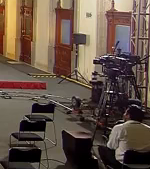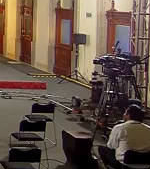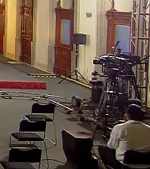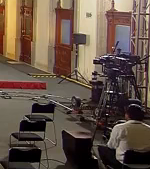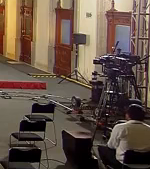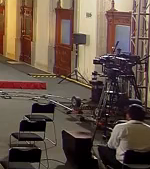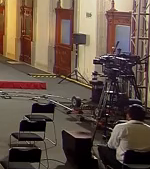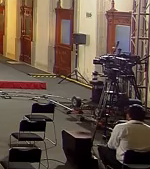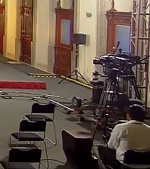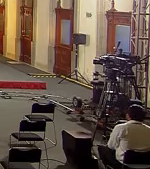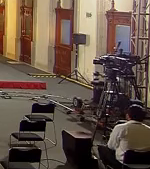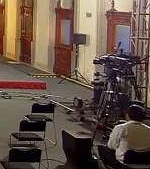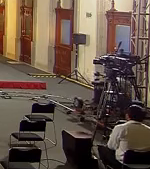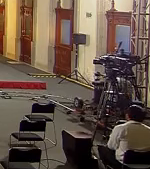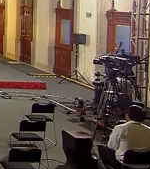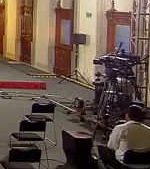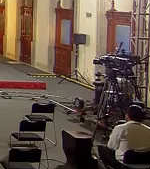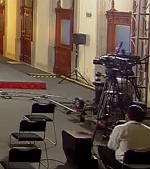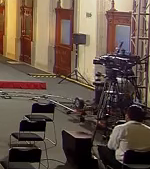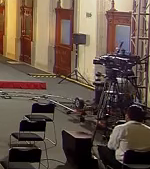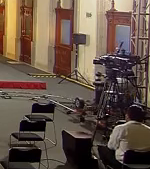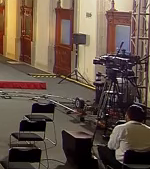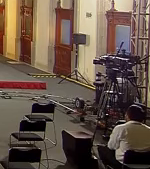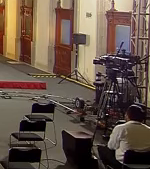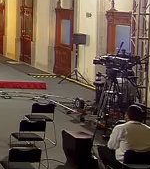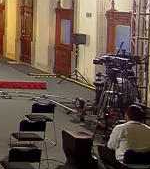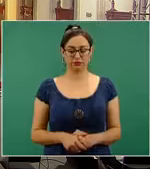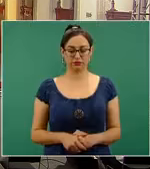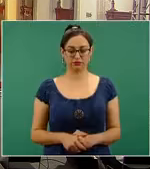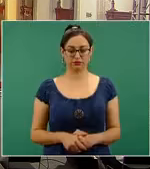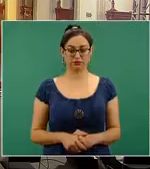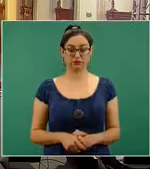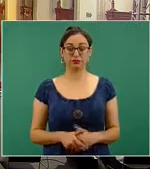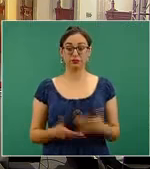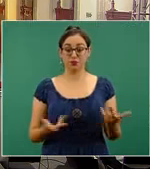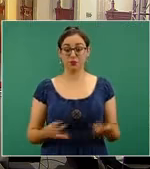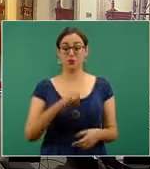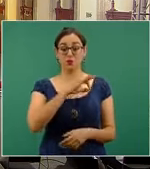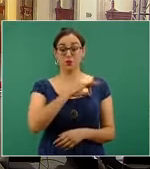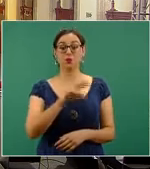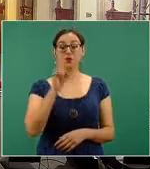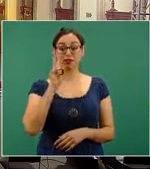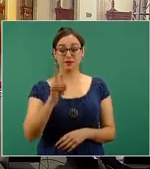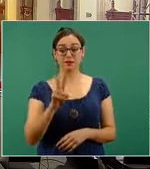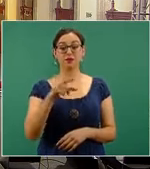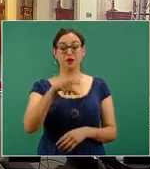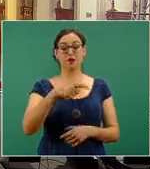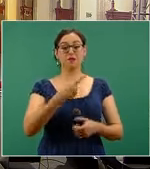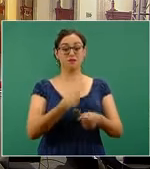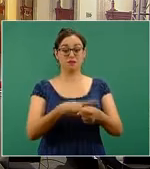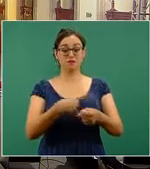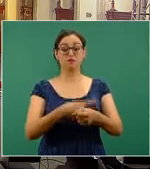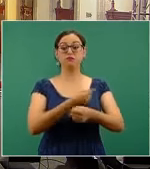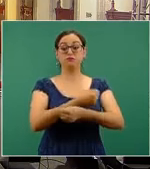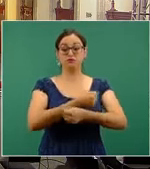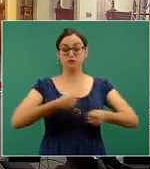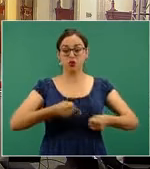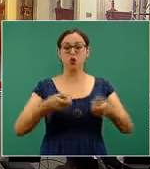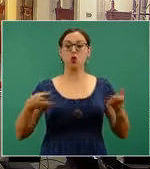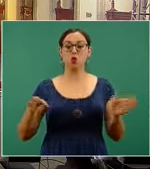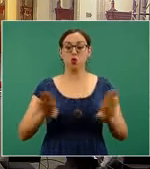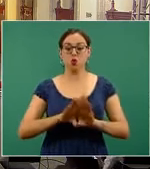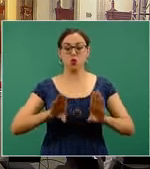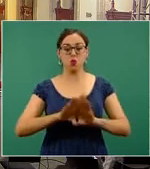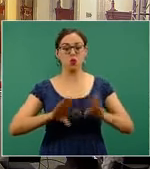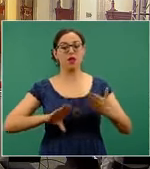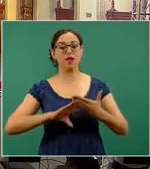de implementar medidas para prevenir y controlar esta enfermedad. Y si me pueden pasar la siguiente diapositiva,